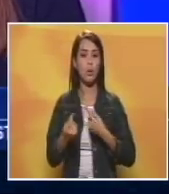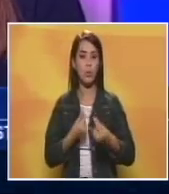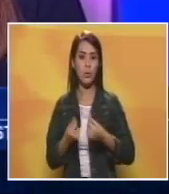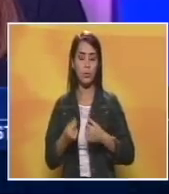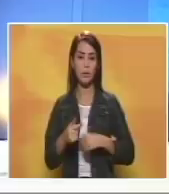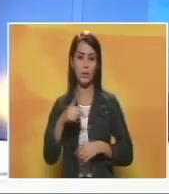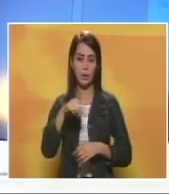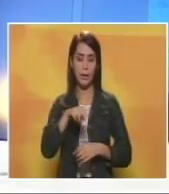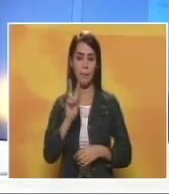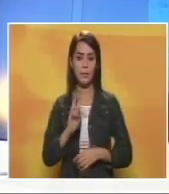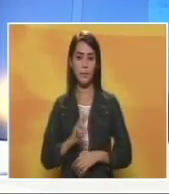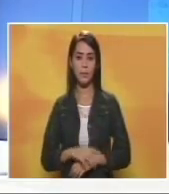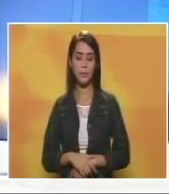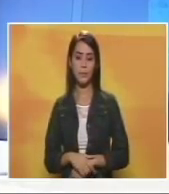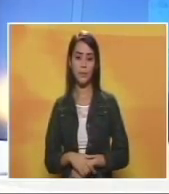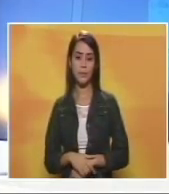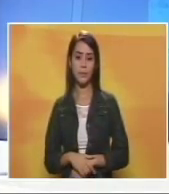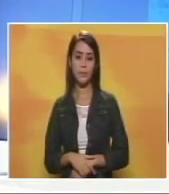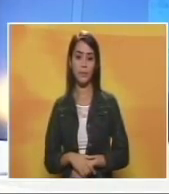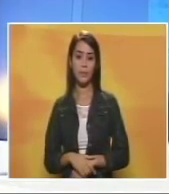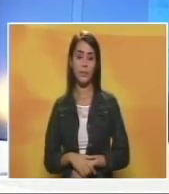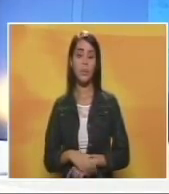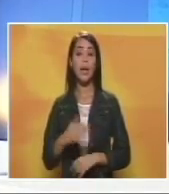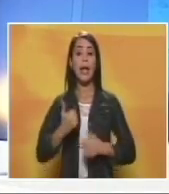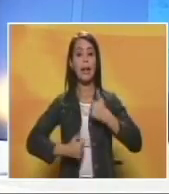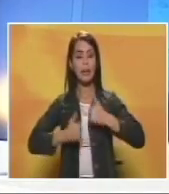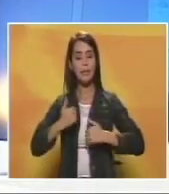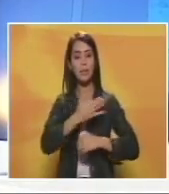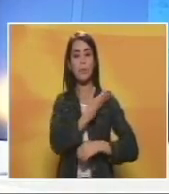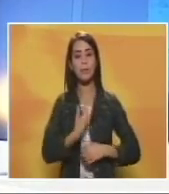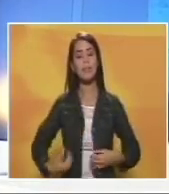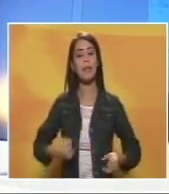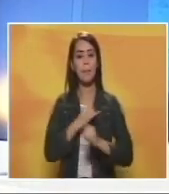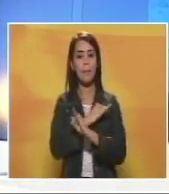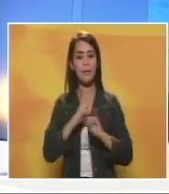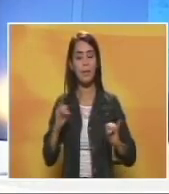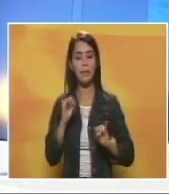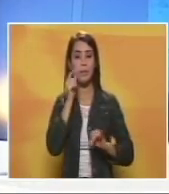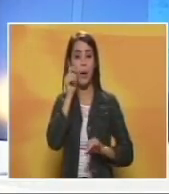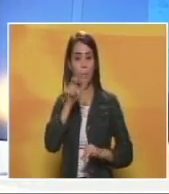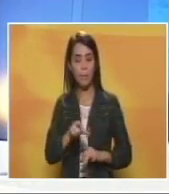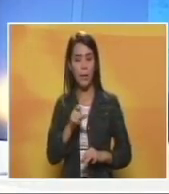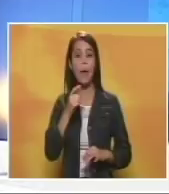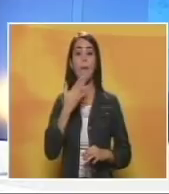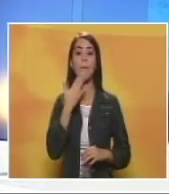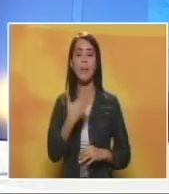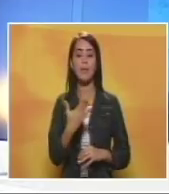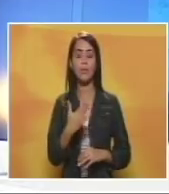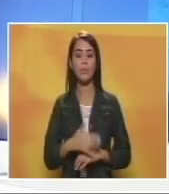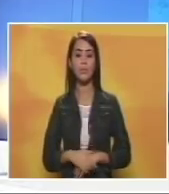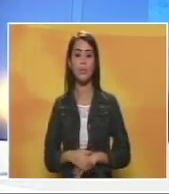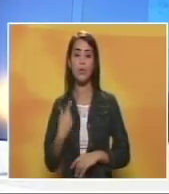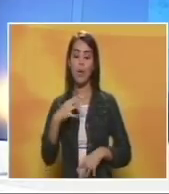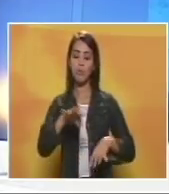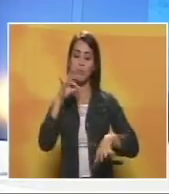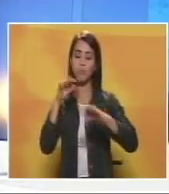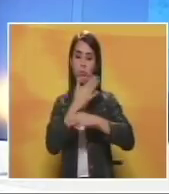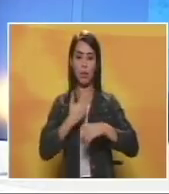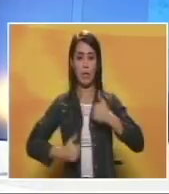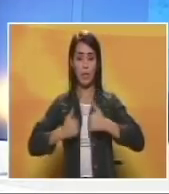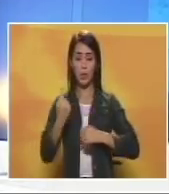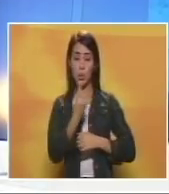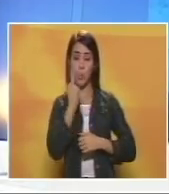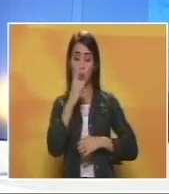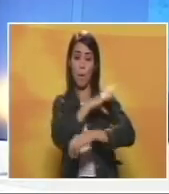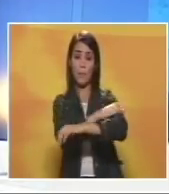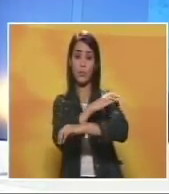interno. El candidato presidencial independiente Luis Ratti propuso a los aspirantes a la primera magistratura la escogencia de un candidato único